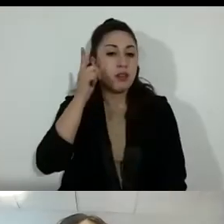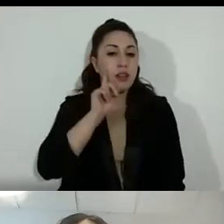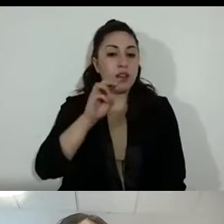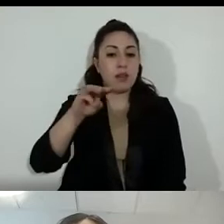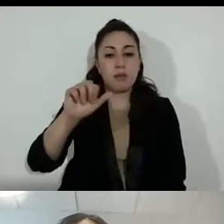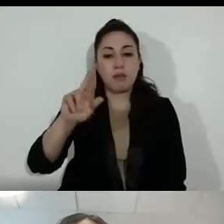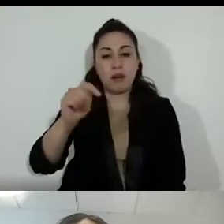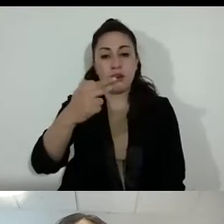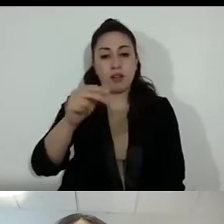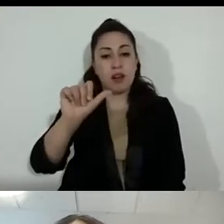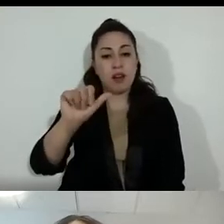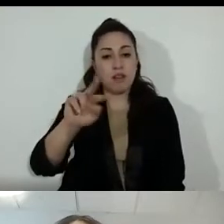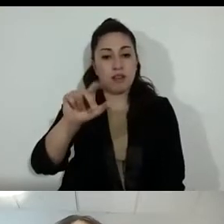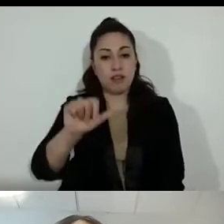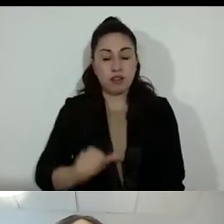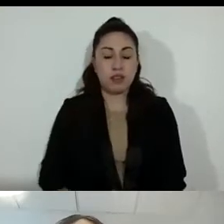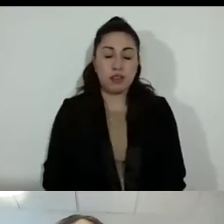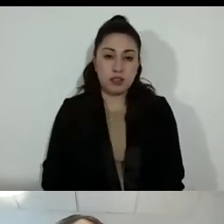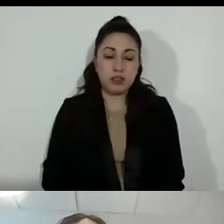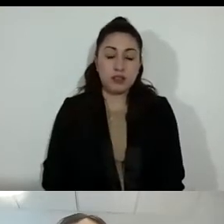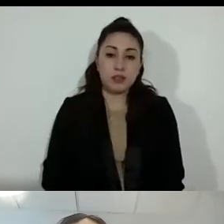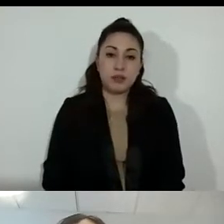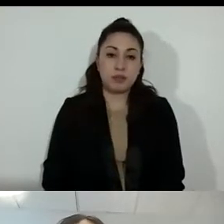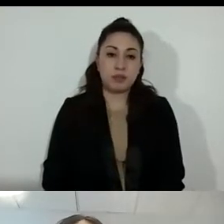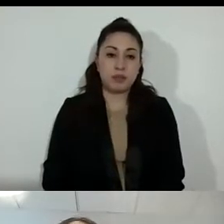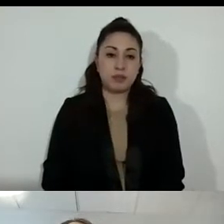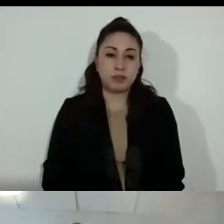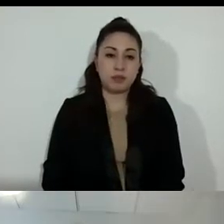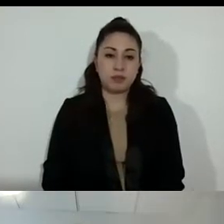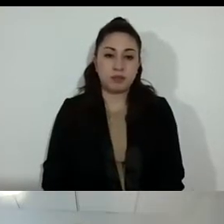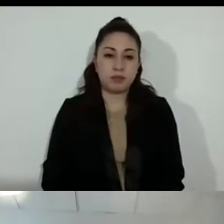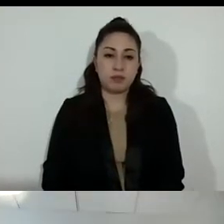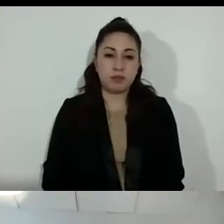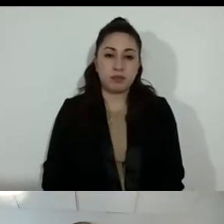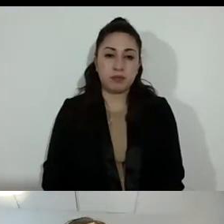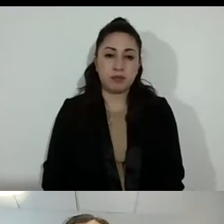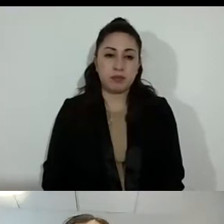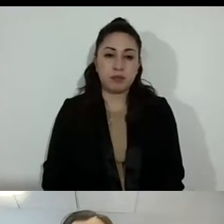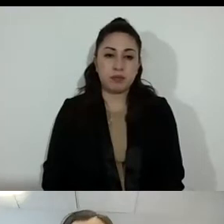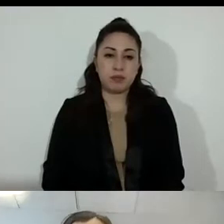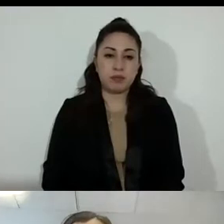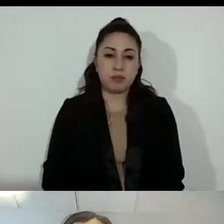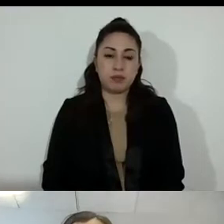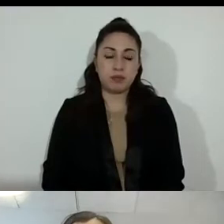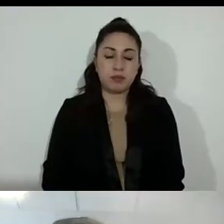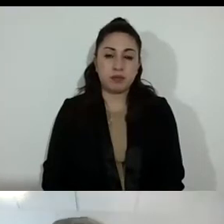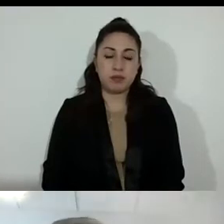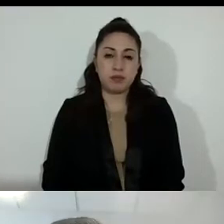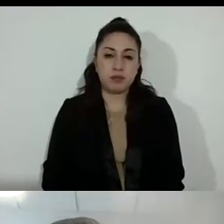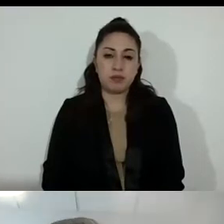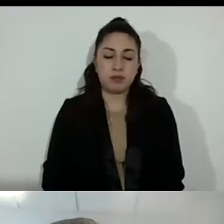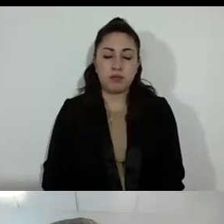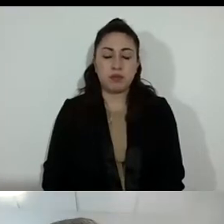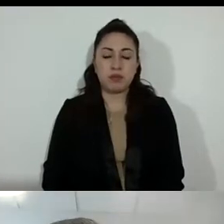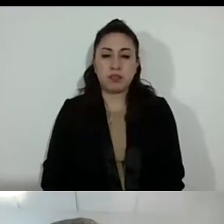Marta. Con Sí, todo gracias, gusto. presidente. con respecto a la comparecencia de la